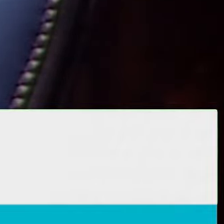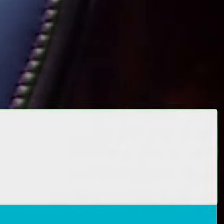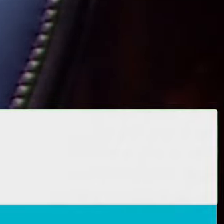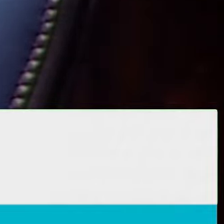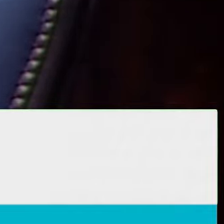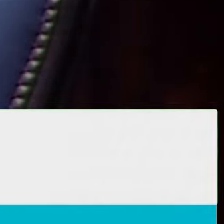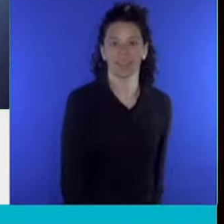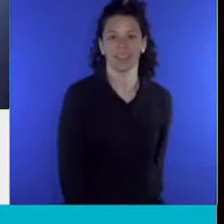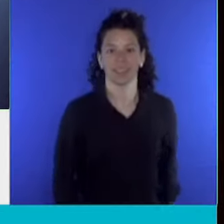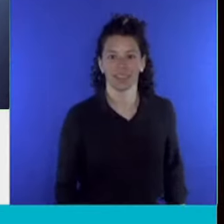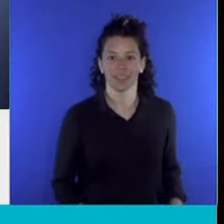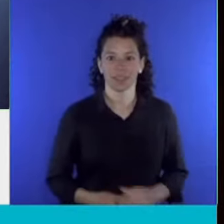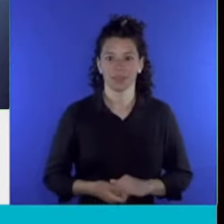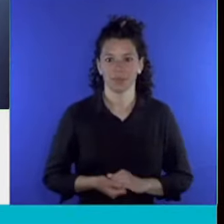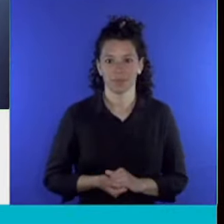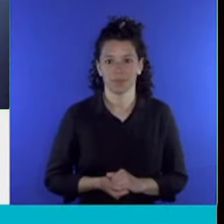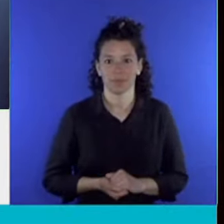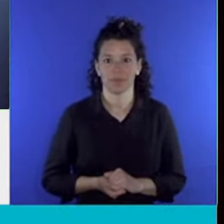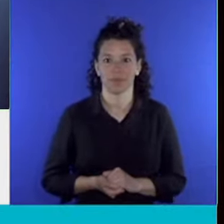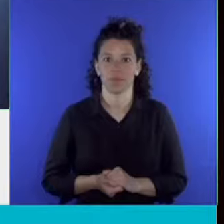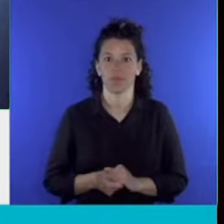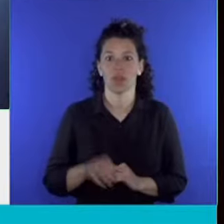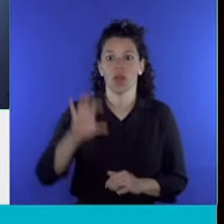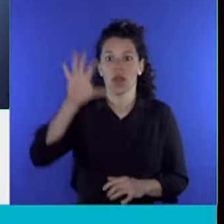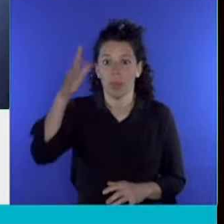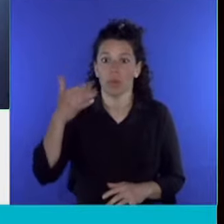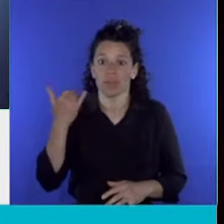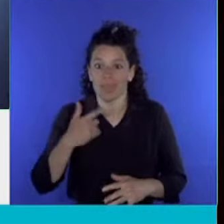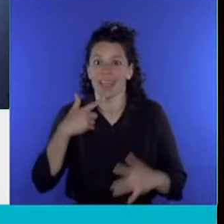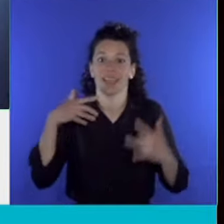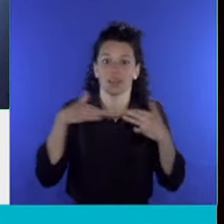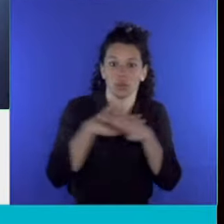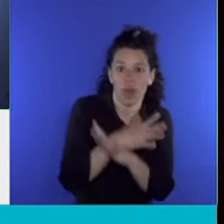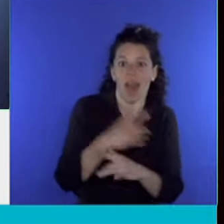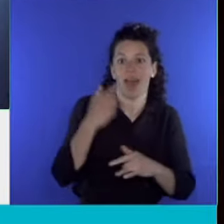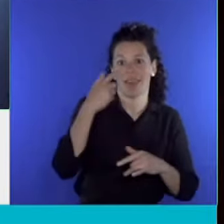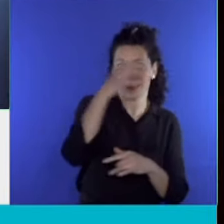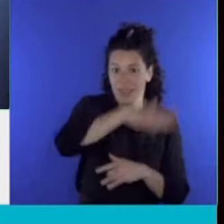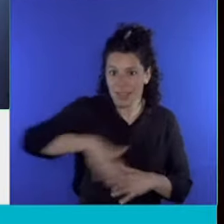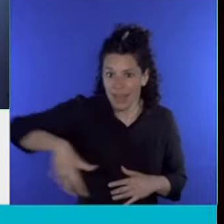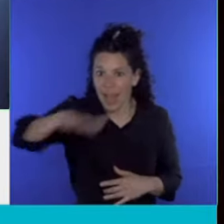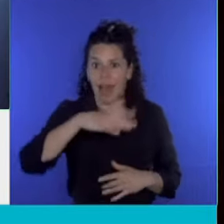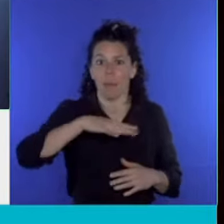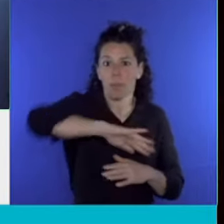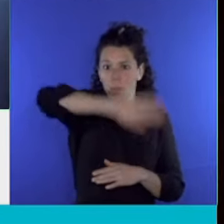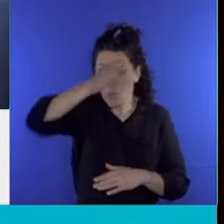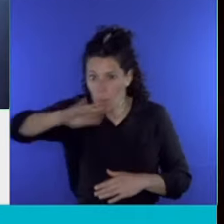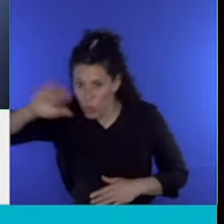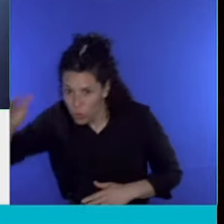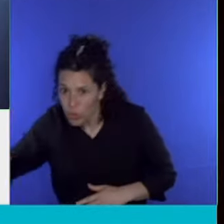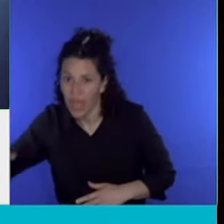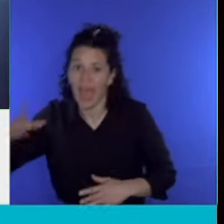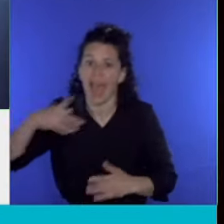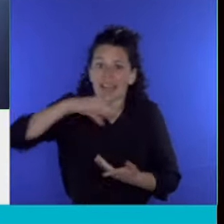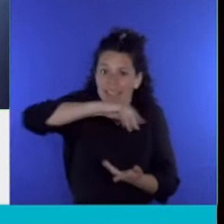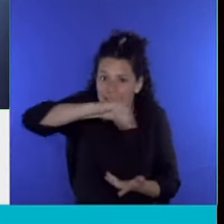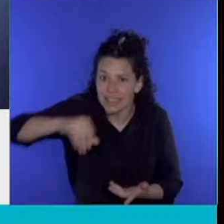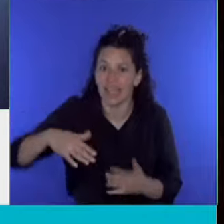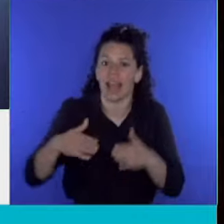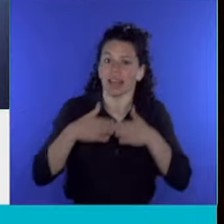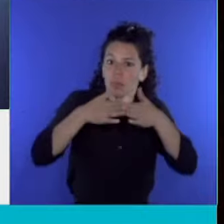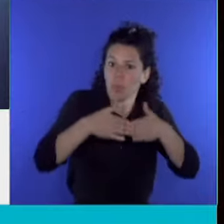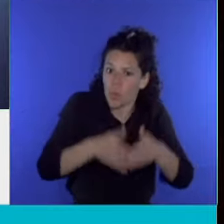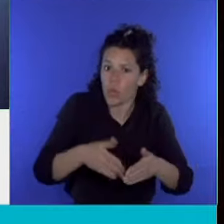provincia que tiene ciudades que tiene campo que tiene sierras que tiene Salinas que tiene puertos que